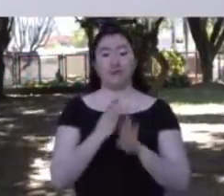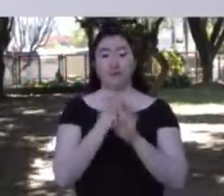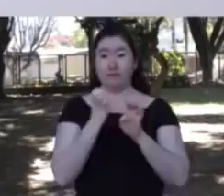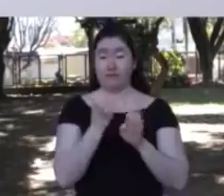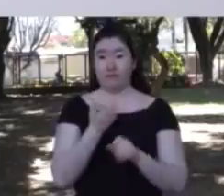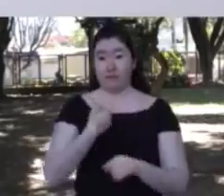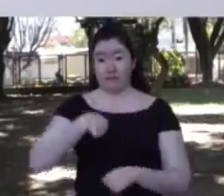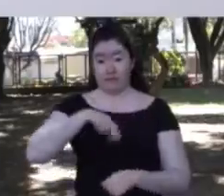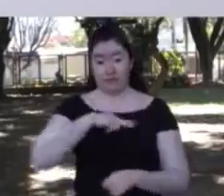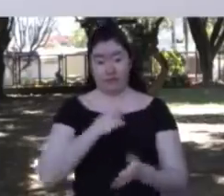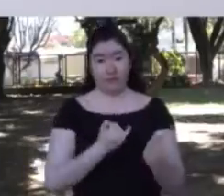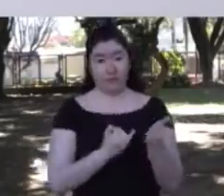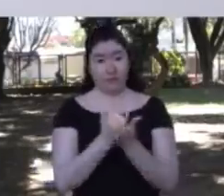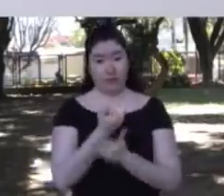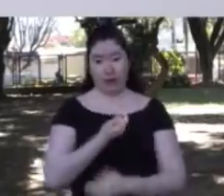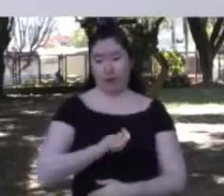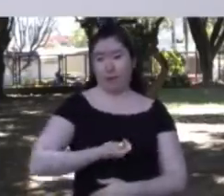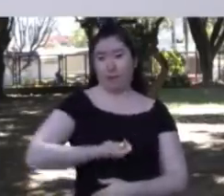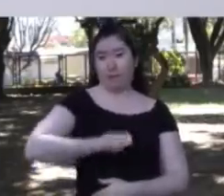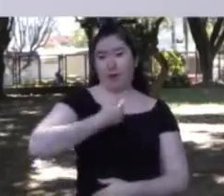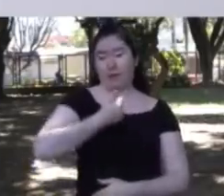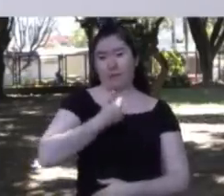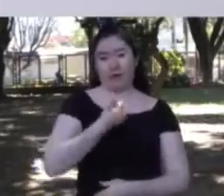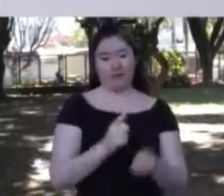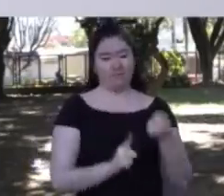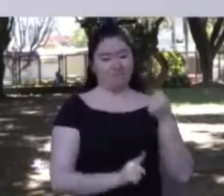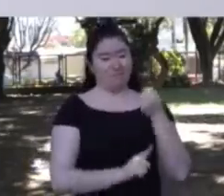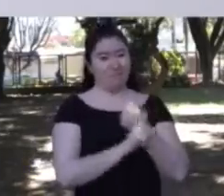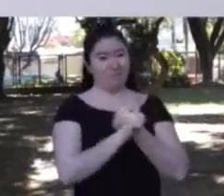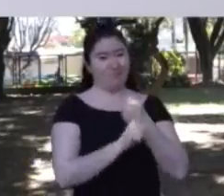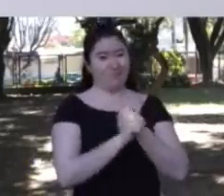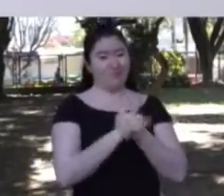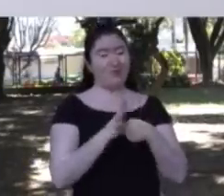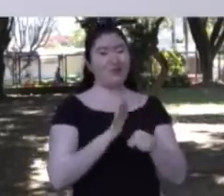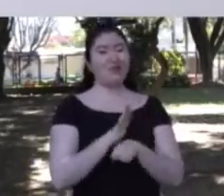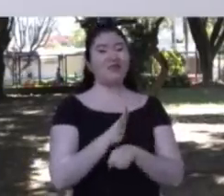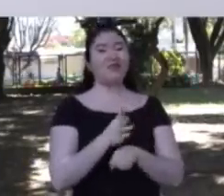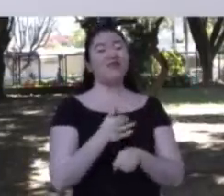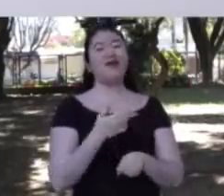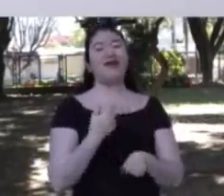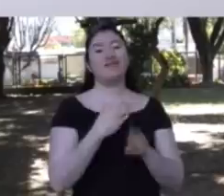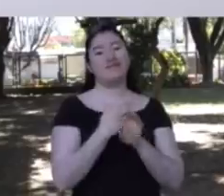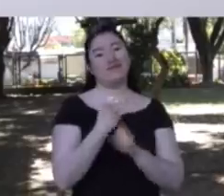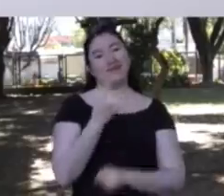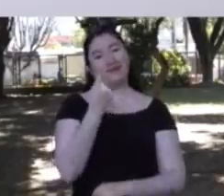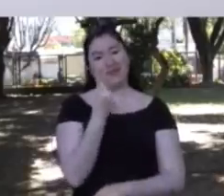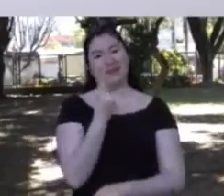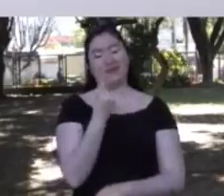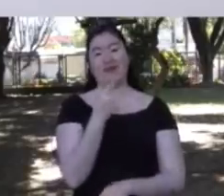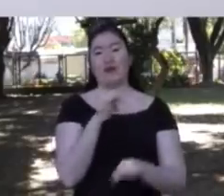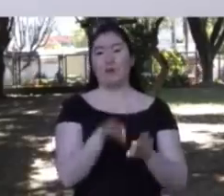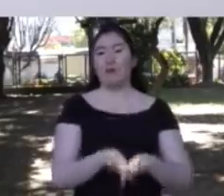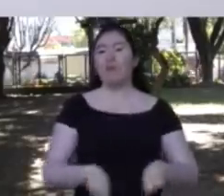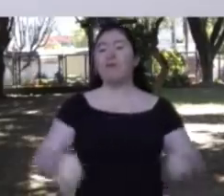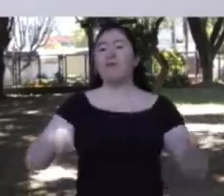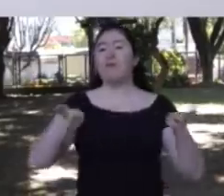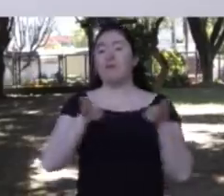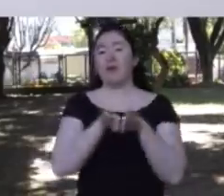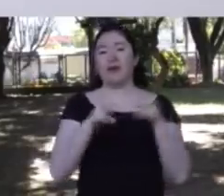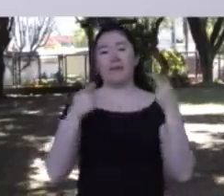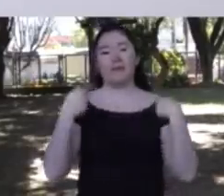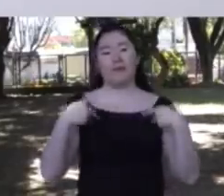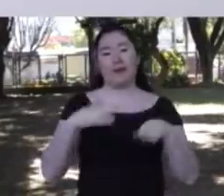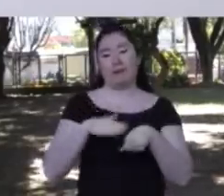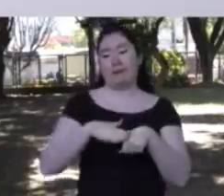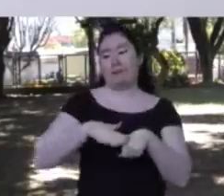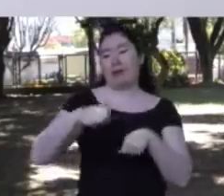decisión primero de resolver varios problemas que tenía la línea 1 del Metrobús, que es la más importante, la que más pasajeros y la más